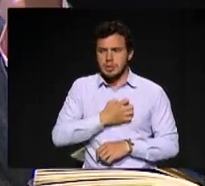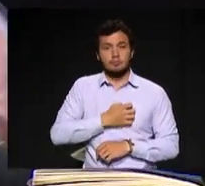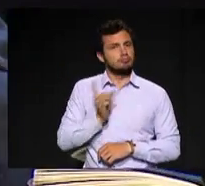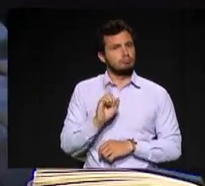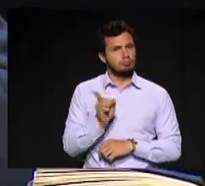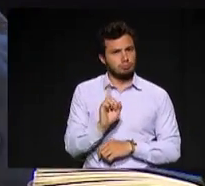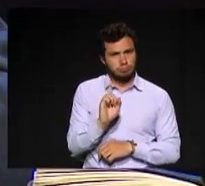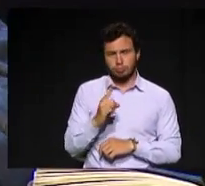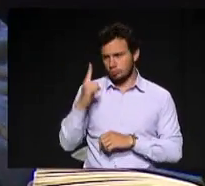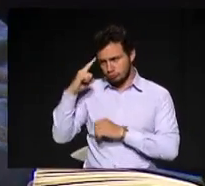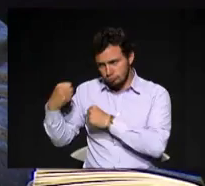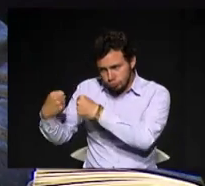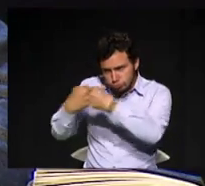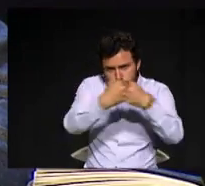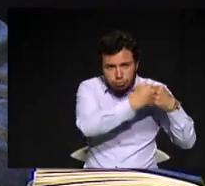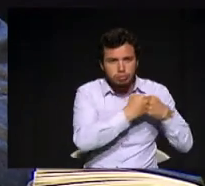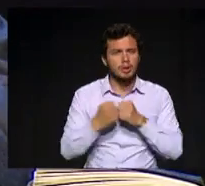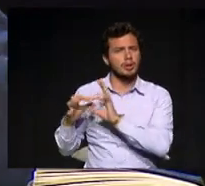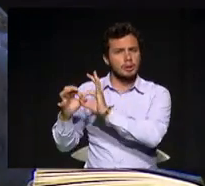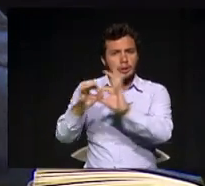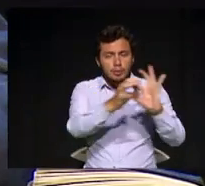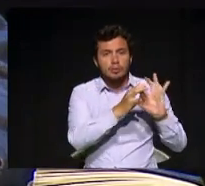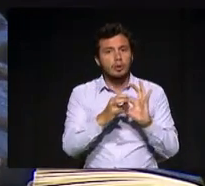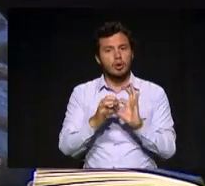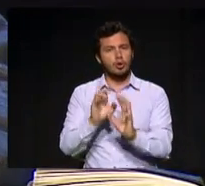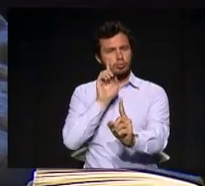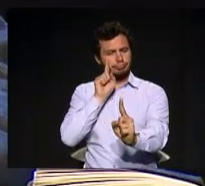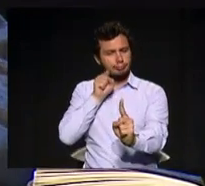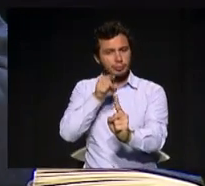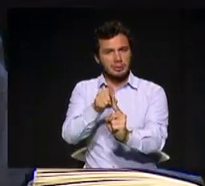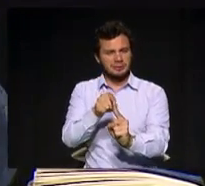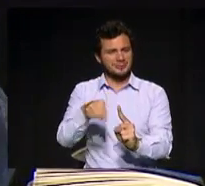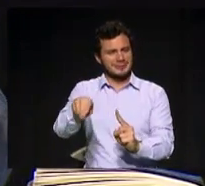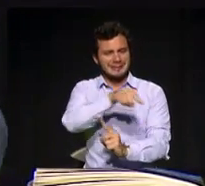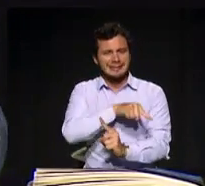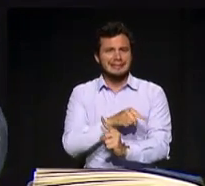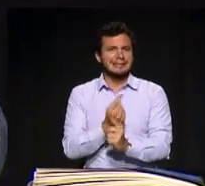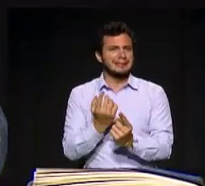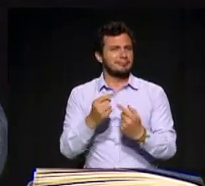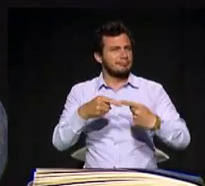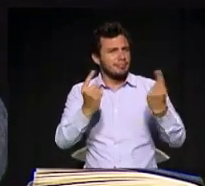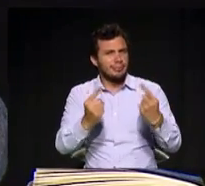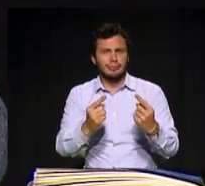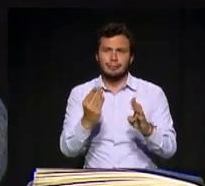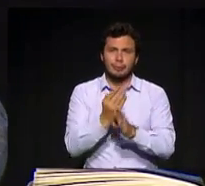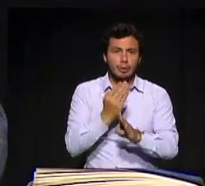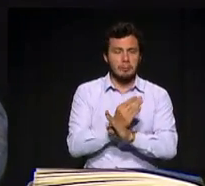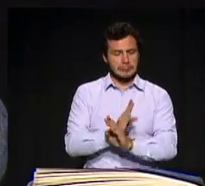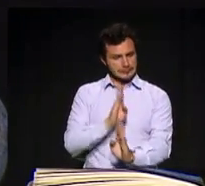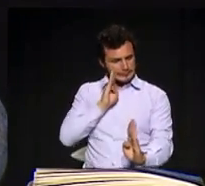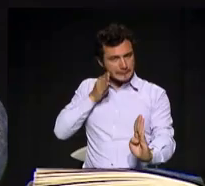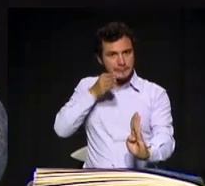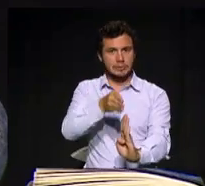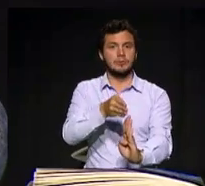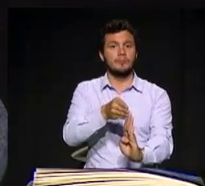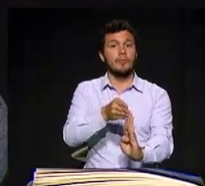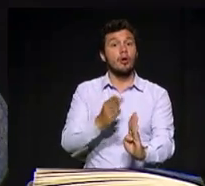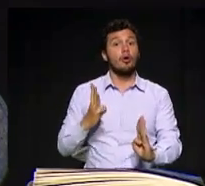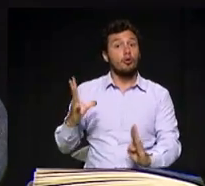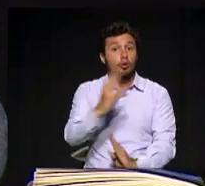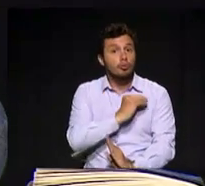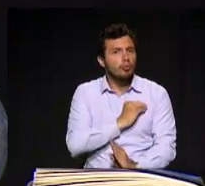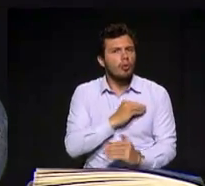de juntarnos a pensar el conflicto la realidad que tenemos tenemos que apostarle a una ley de sometimiento